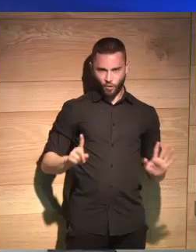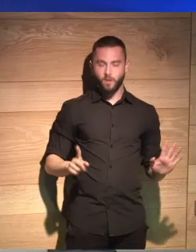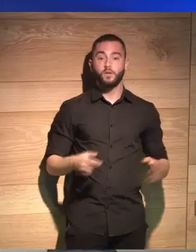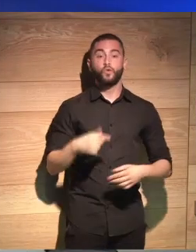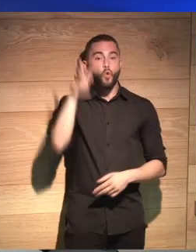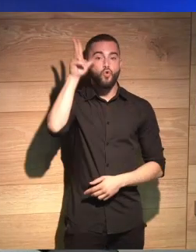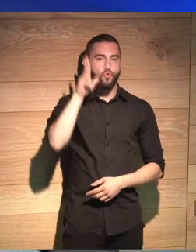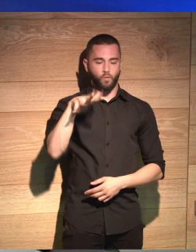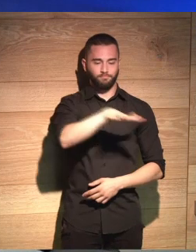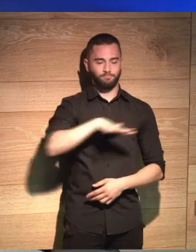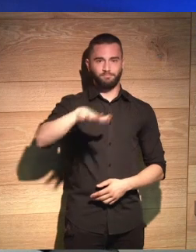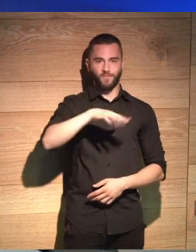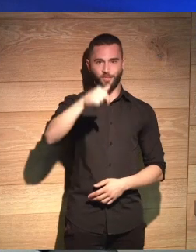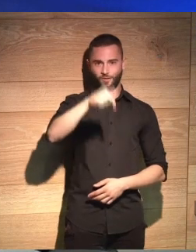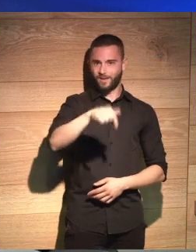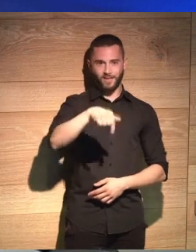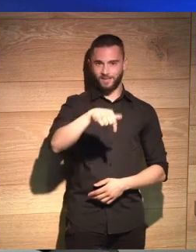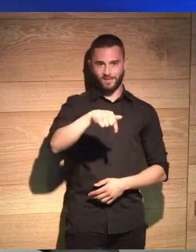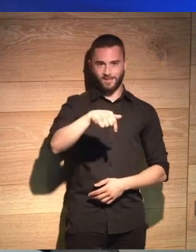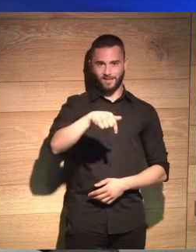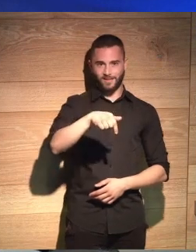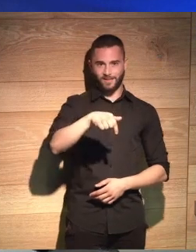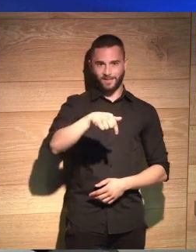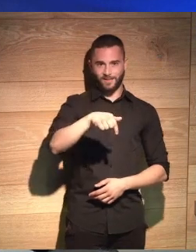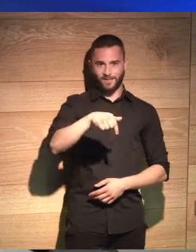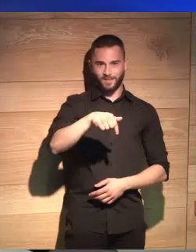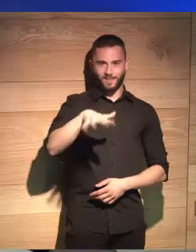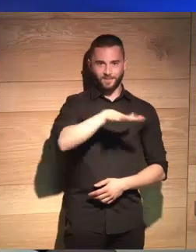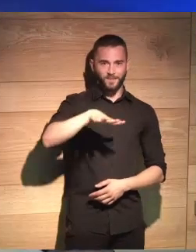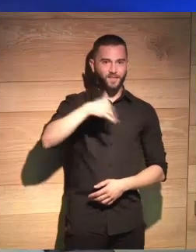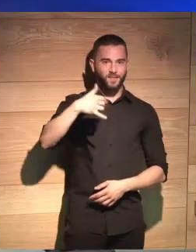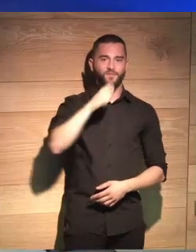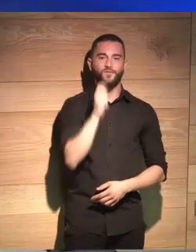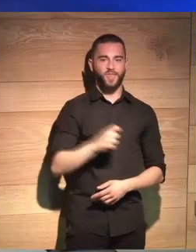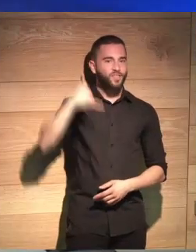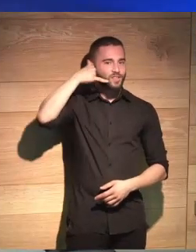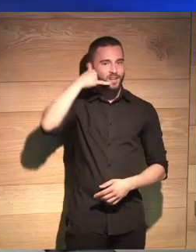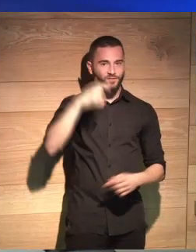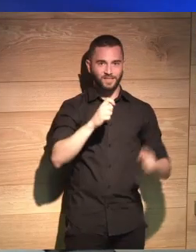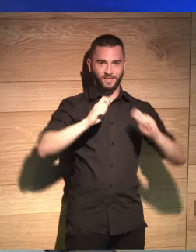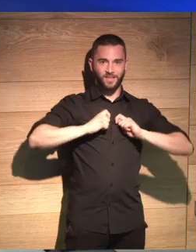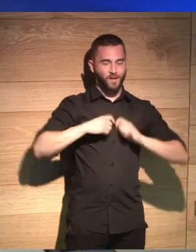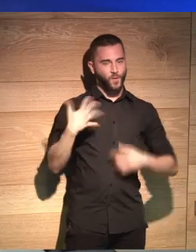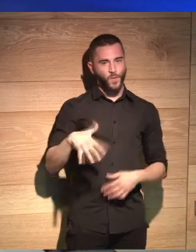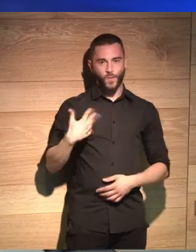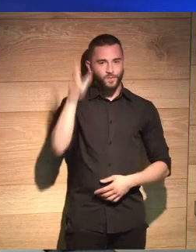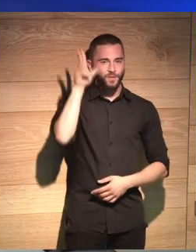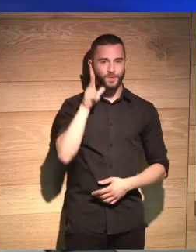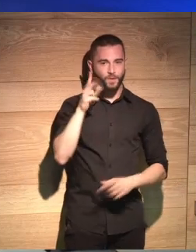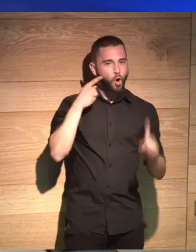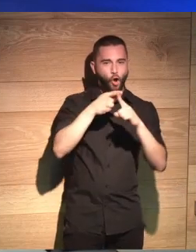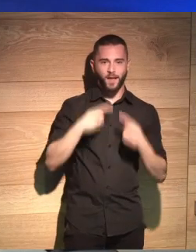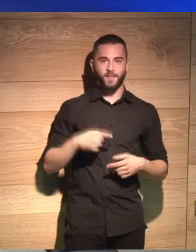tener un espacio como el que brinda el espacio Fundación Telefónica para poder